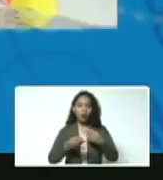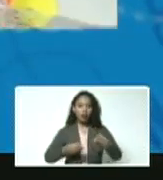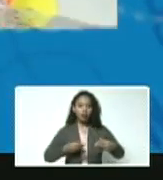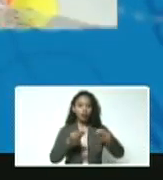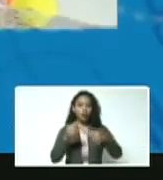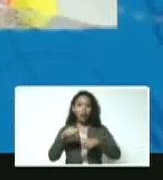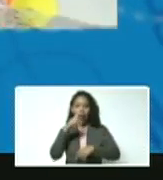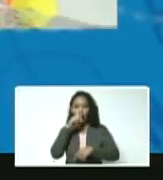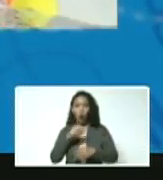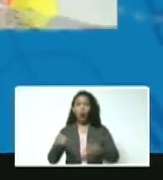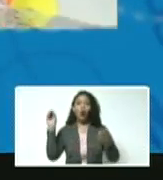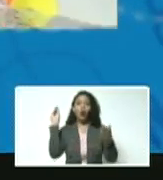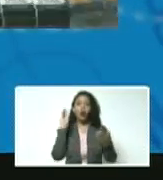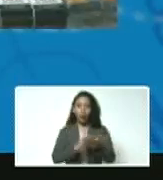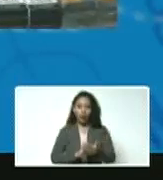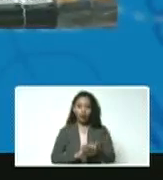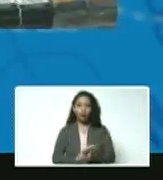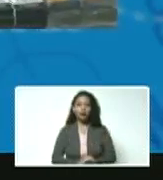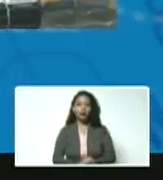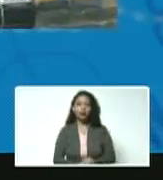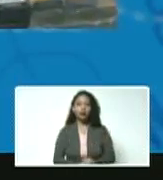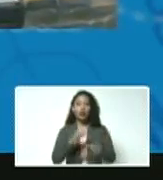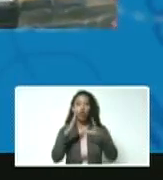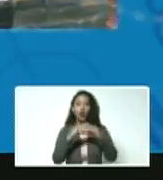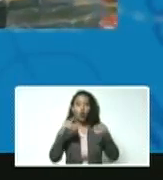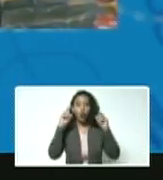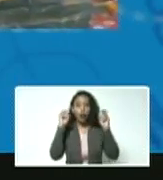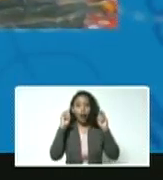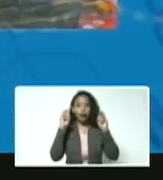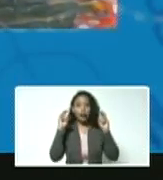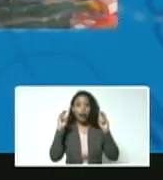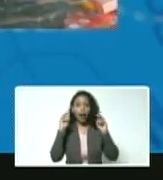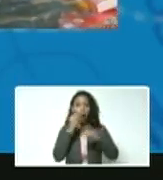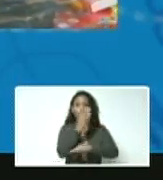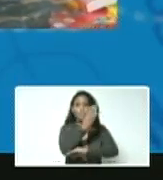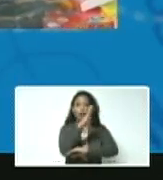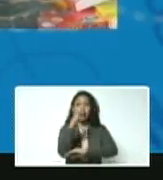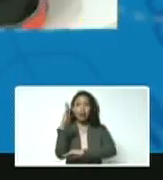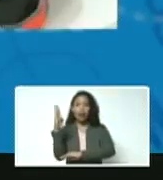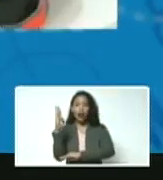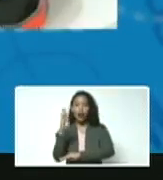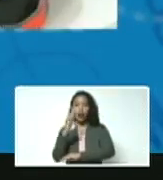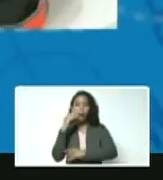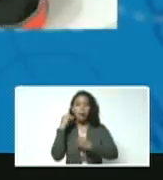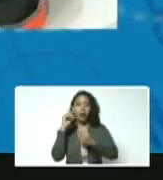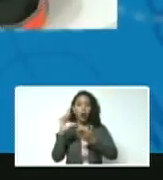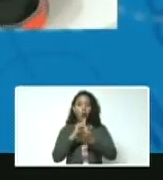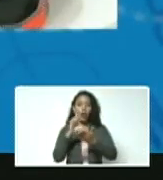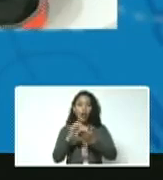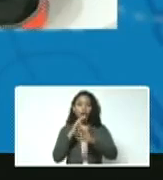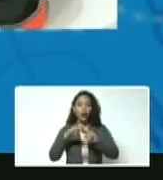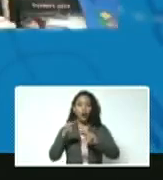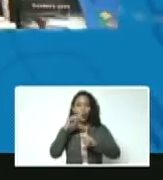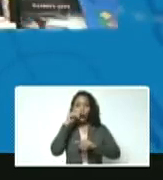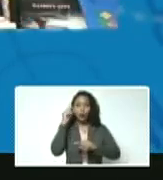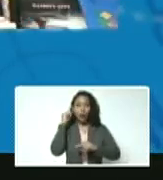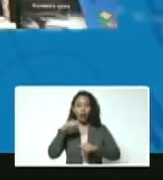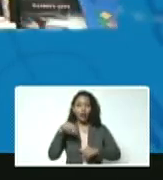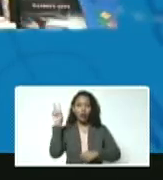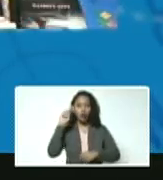año nuevamente todo lo que es la colección Bicentenario para los niños y niñas de Venezuela. Tengan